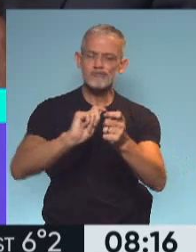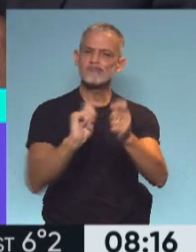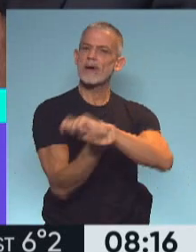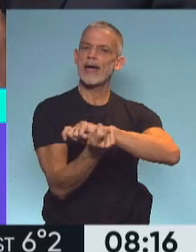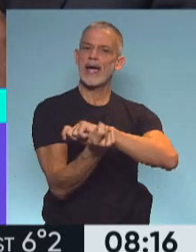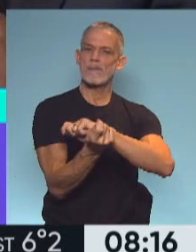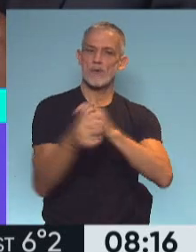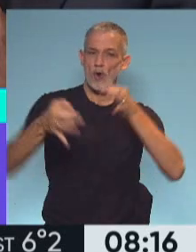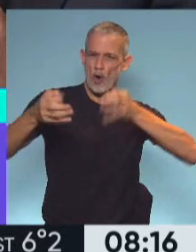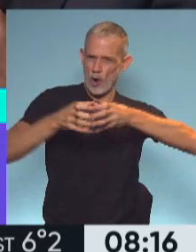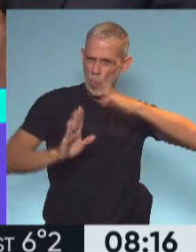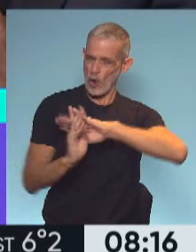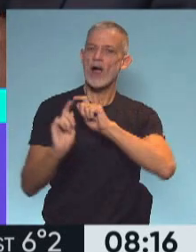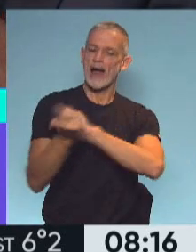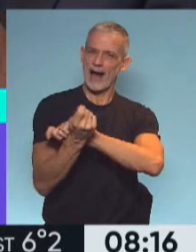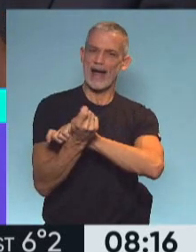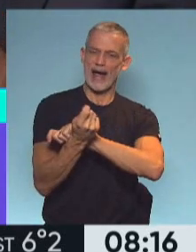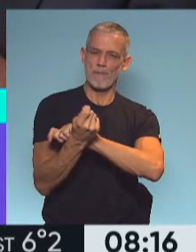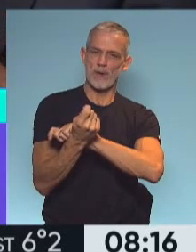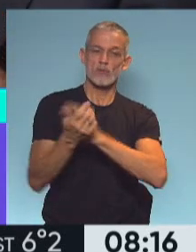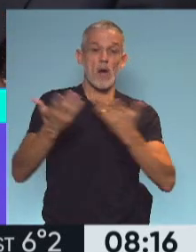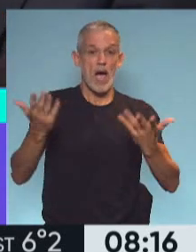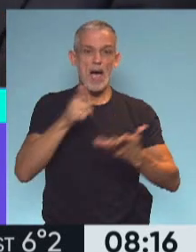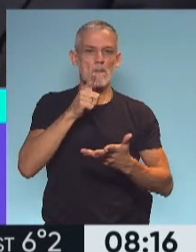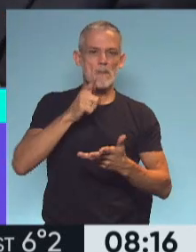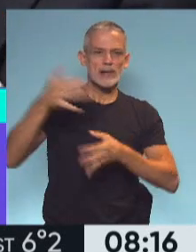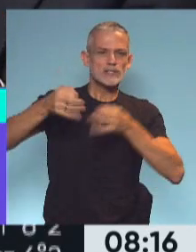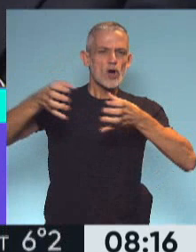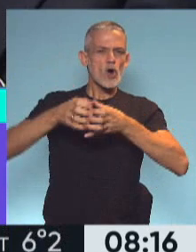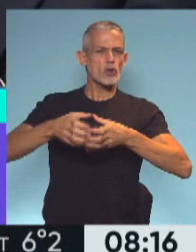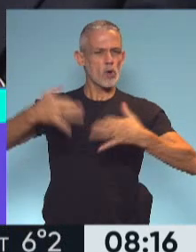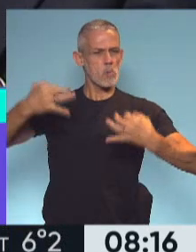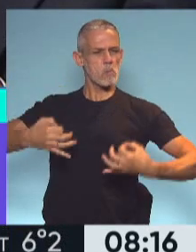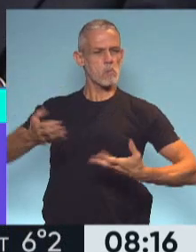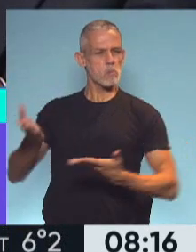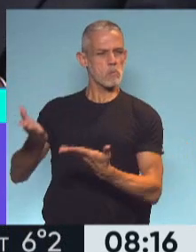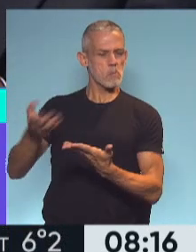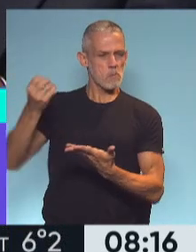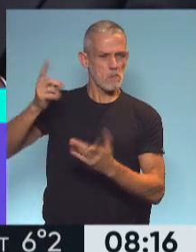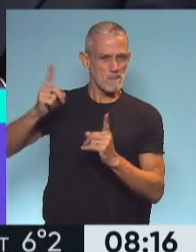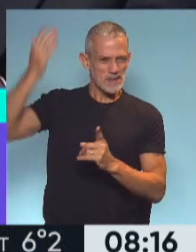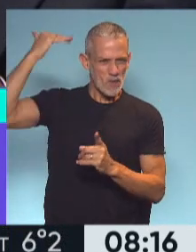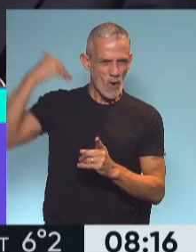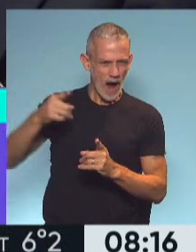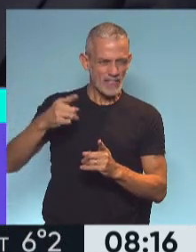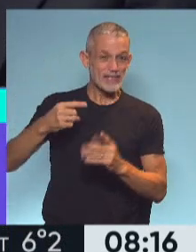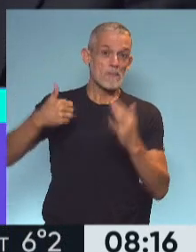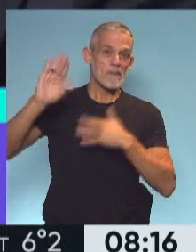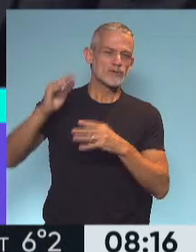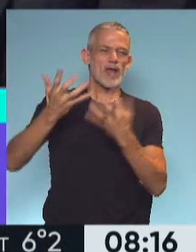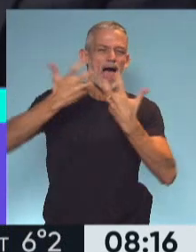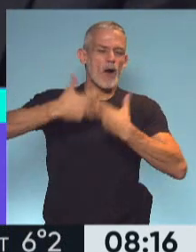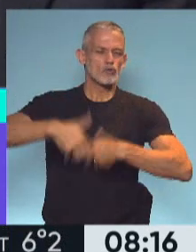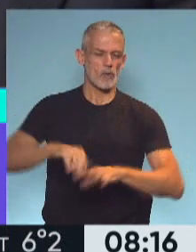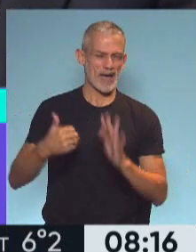esa Corte Suprema y con el alumbramiento de una corte de lujo, como fue la que sucedió a aquella de la mayoría automática.